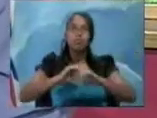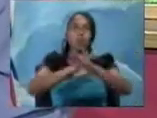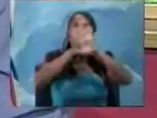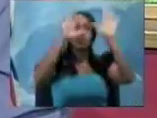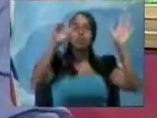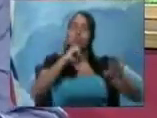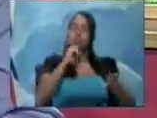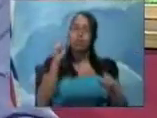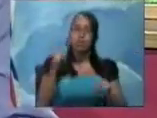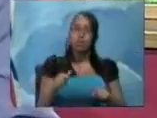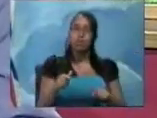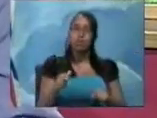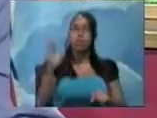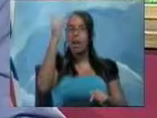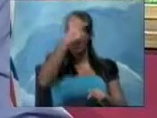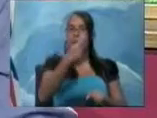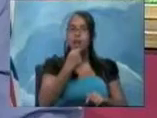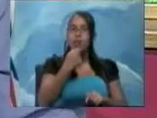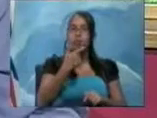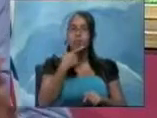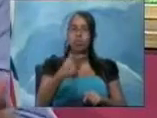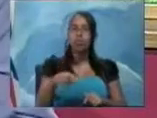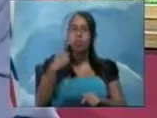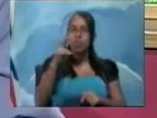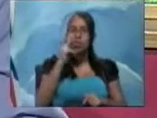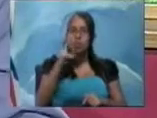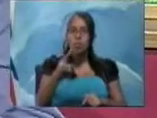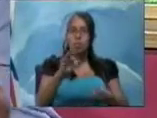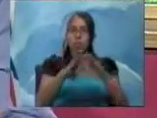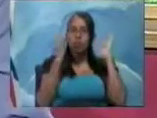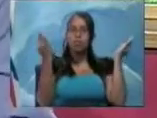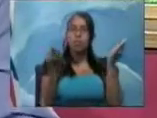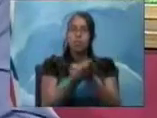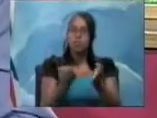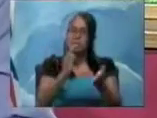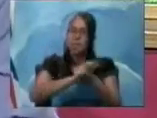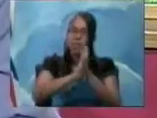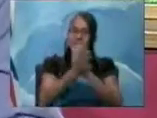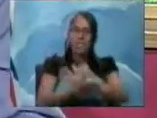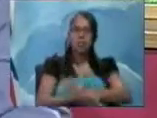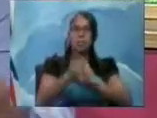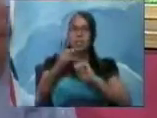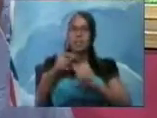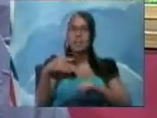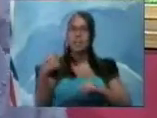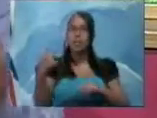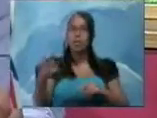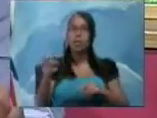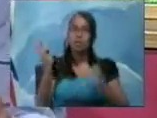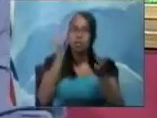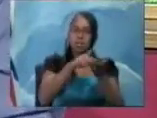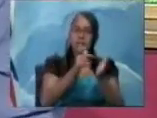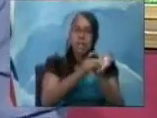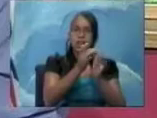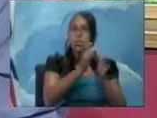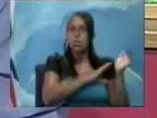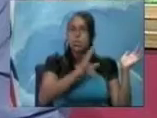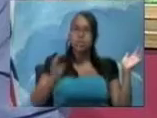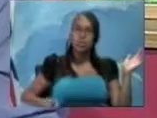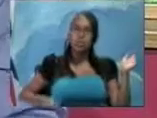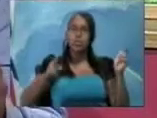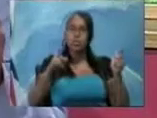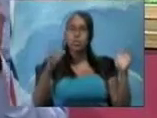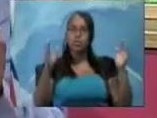esto Qué hermoso cuando vemos familias deterioradas derrumbadas y que cuando llega Jesucristo a sus